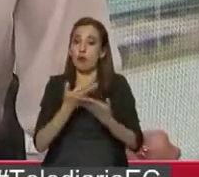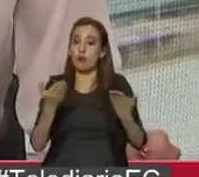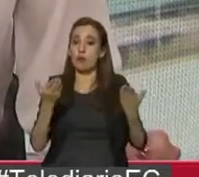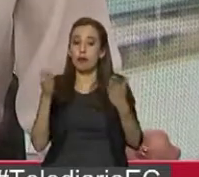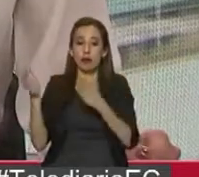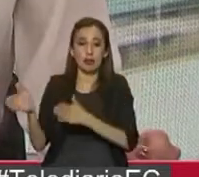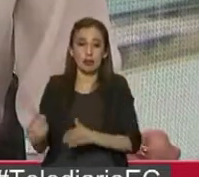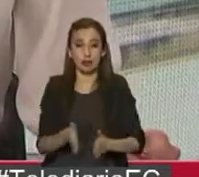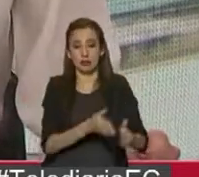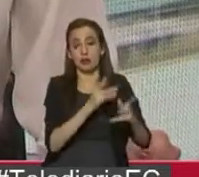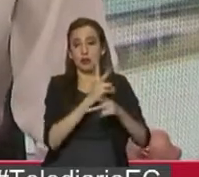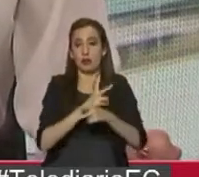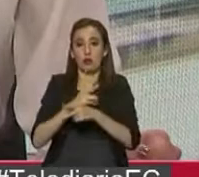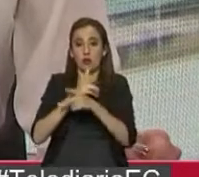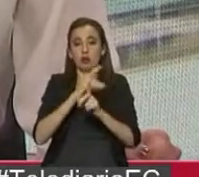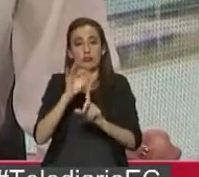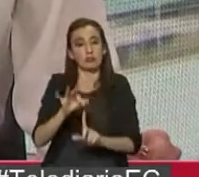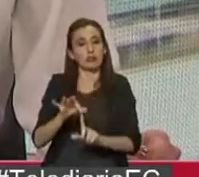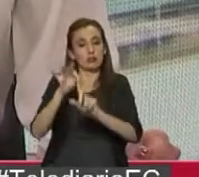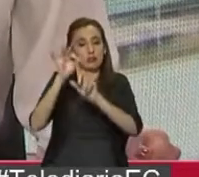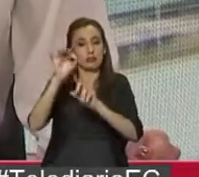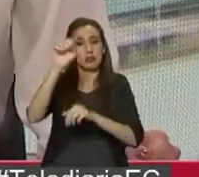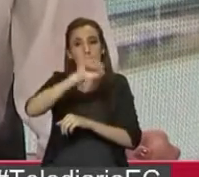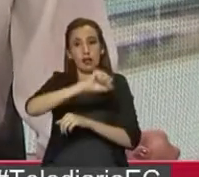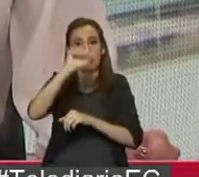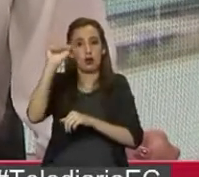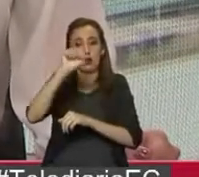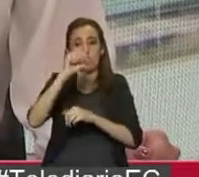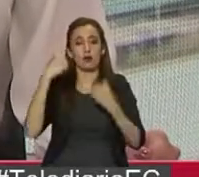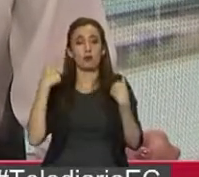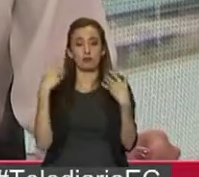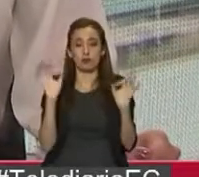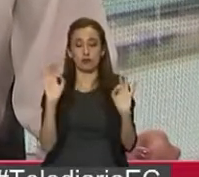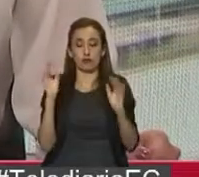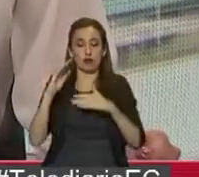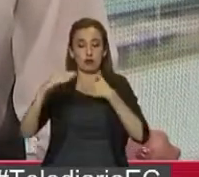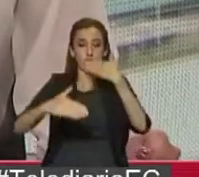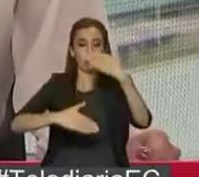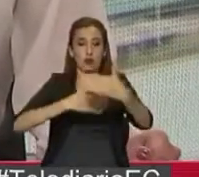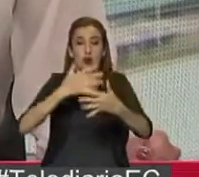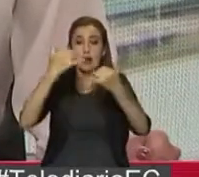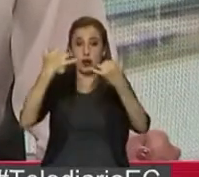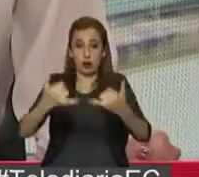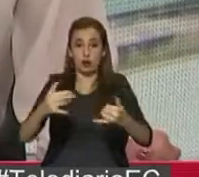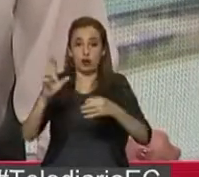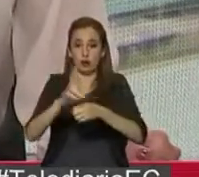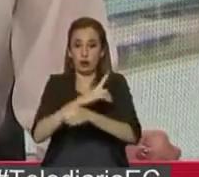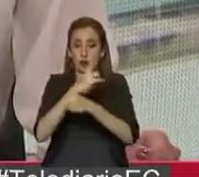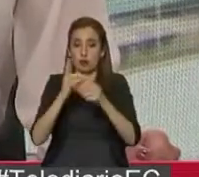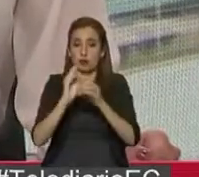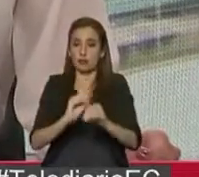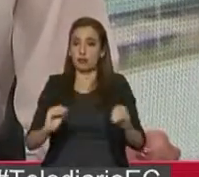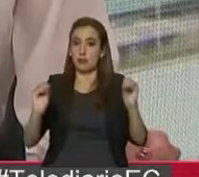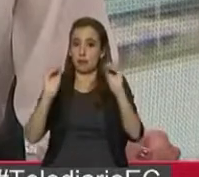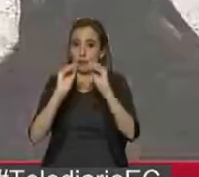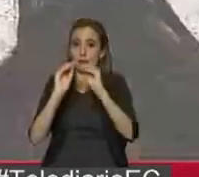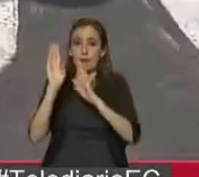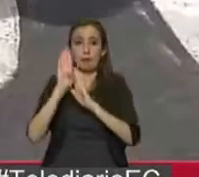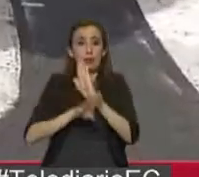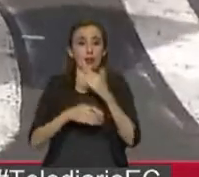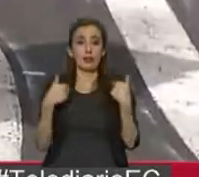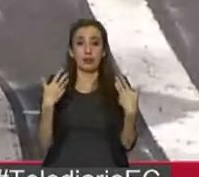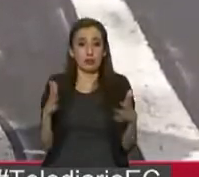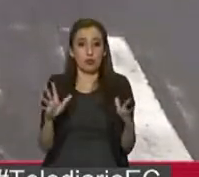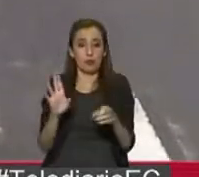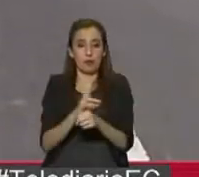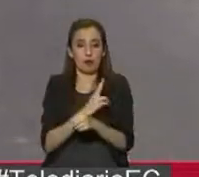necesario tener cuidados especiales con los autos para que no se afecten sus sistemas ahora que su uso es mucho menor. Las medidas